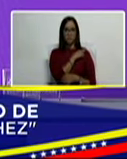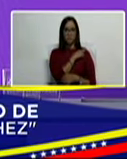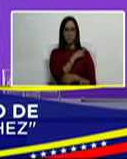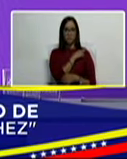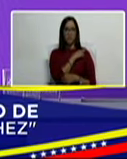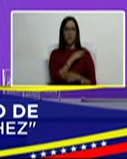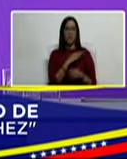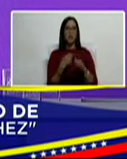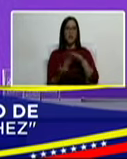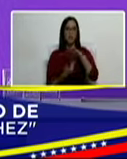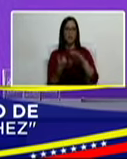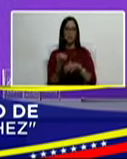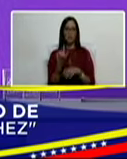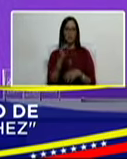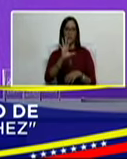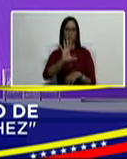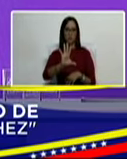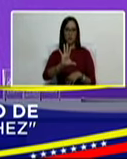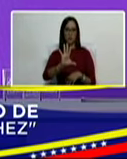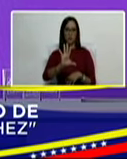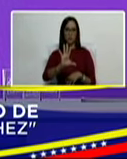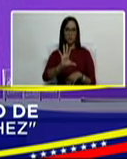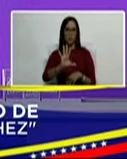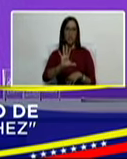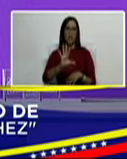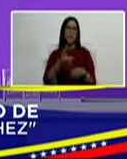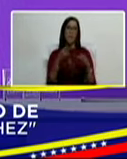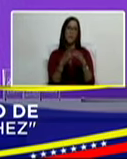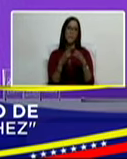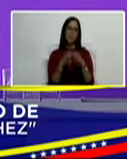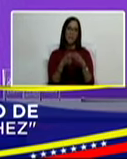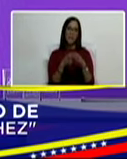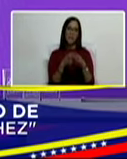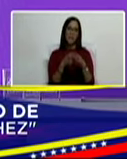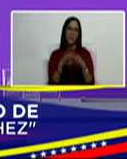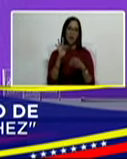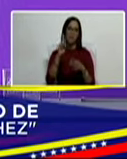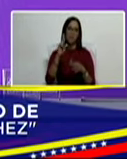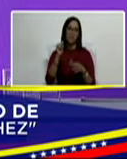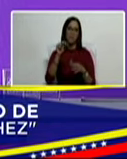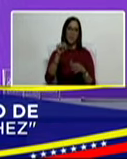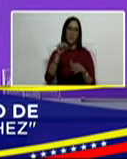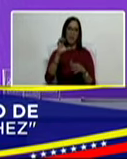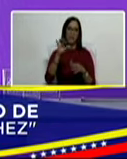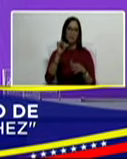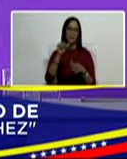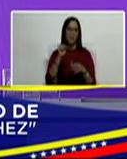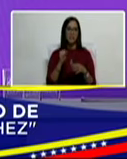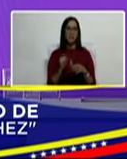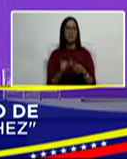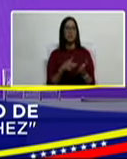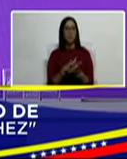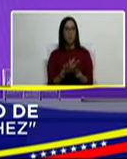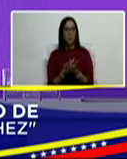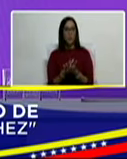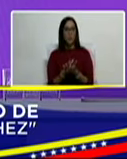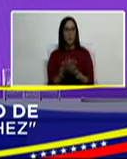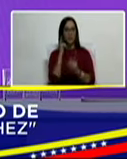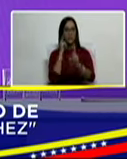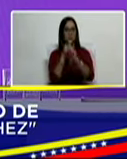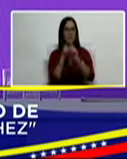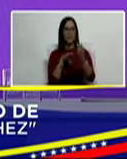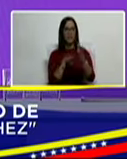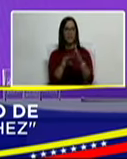del vértice número 5, la compañera Francis Coromoto Bielma, sobre las perspectivas de